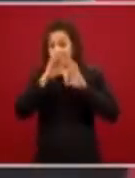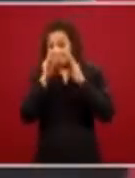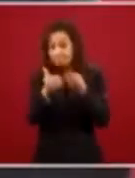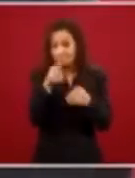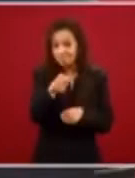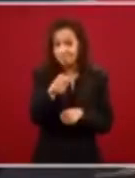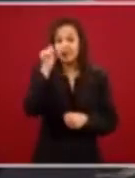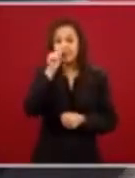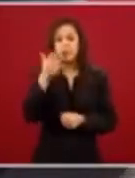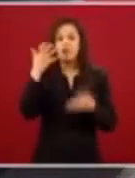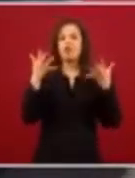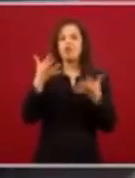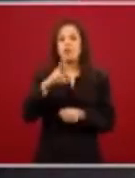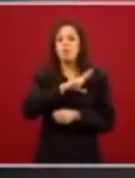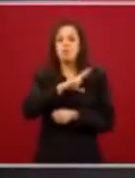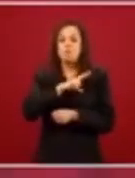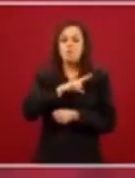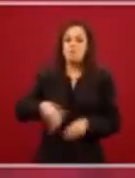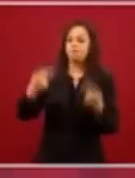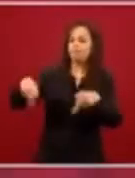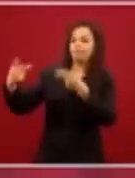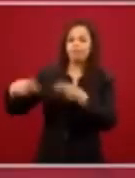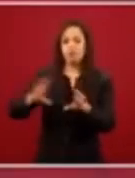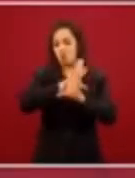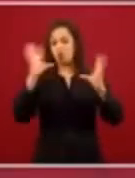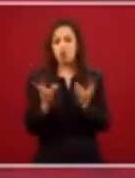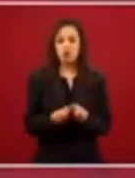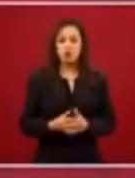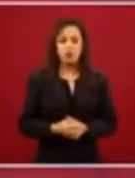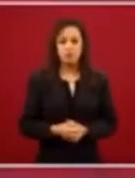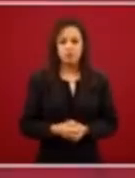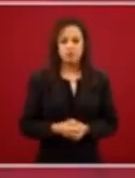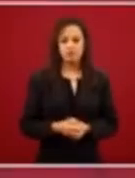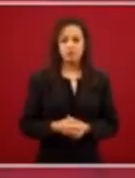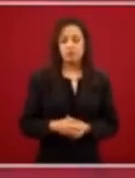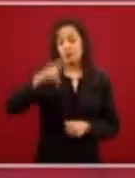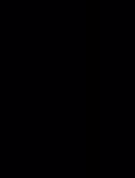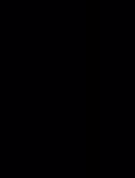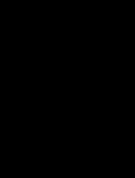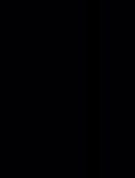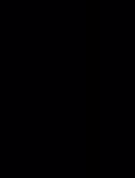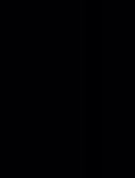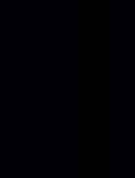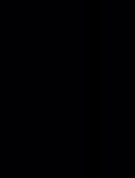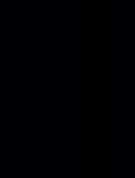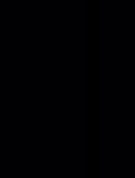de privatizar todo, de que el Estado incumpliera con su responsabilidad social,